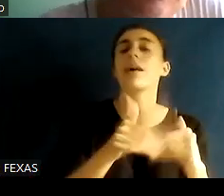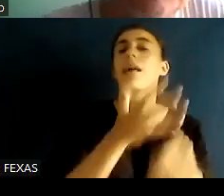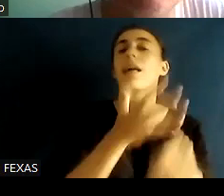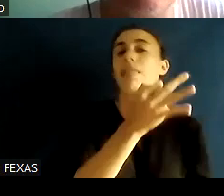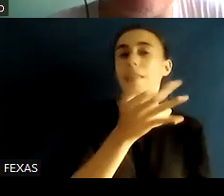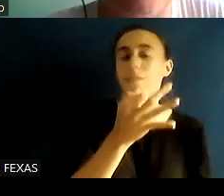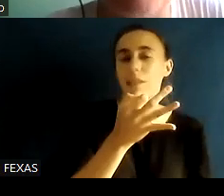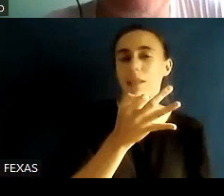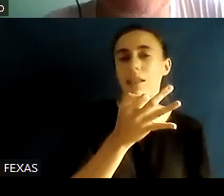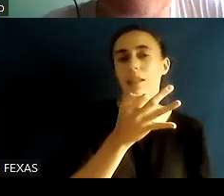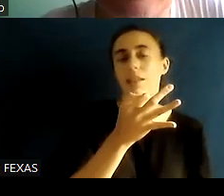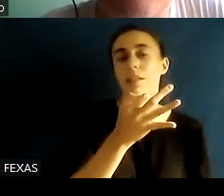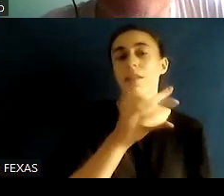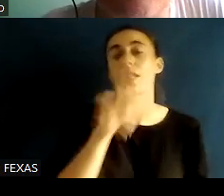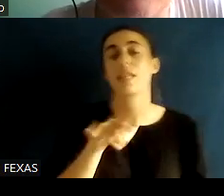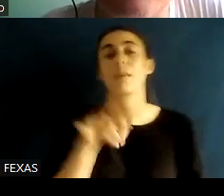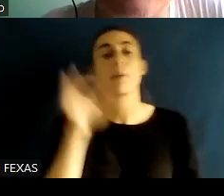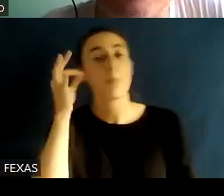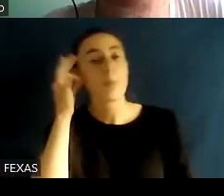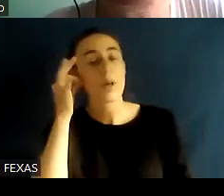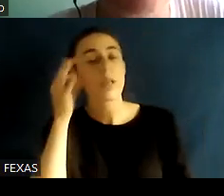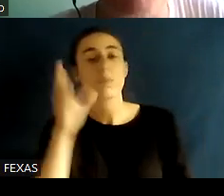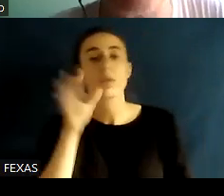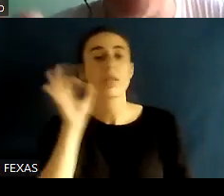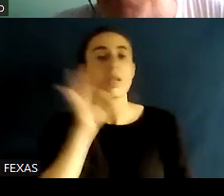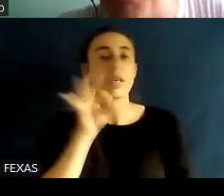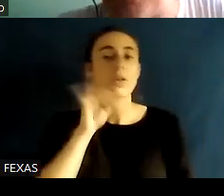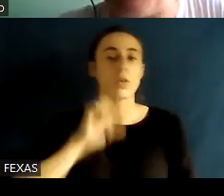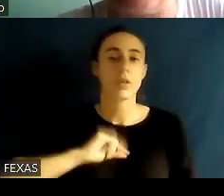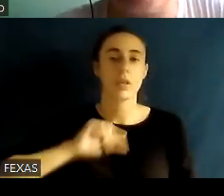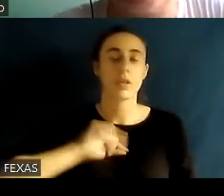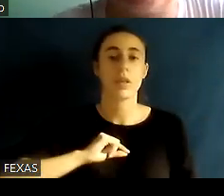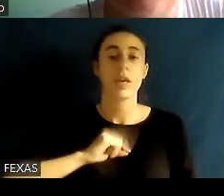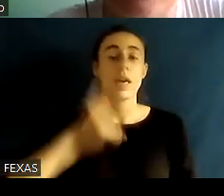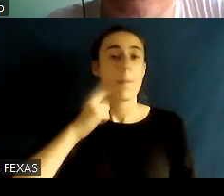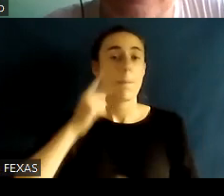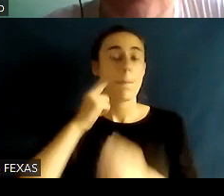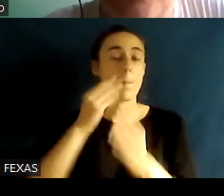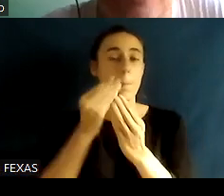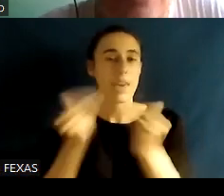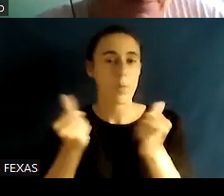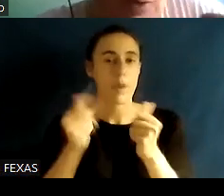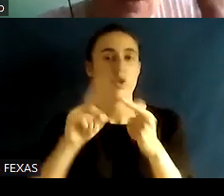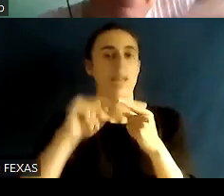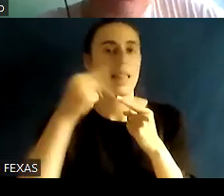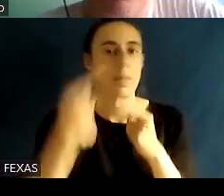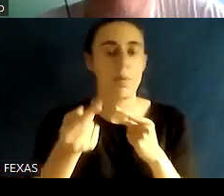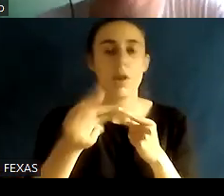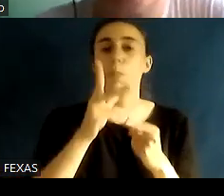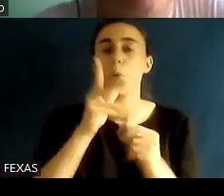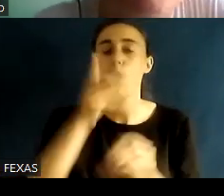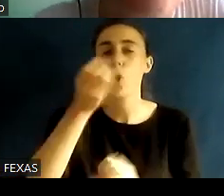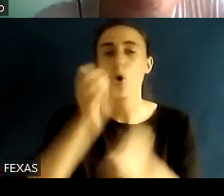mujeres, pues se desarrolla más este trastorno del ánimo después de la menopausia, también por la bajada de los estrógenos. Hay, como veréis,